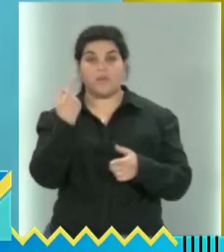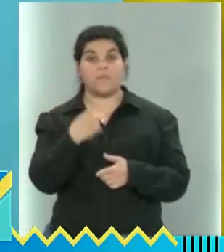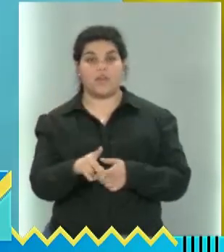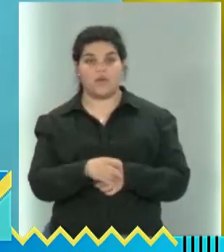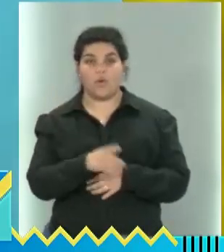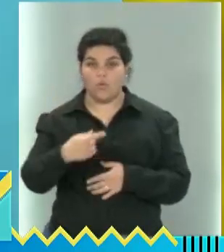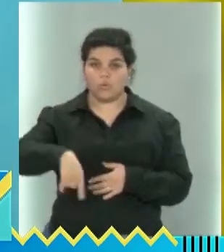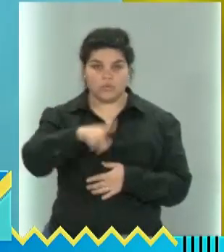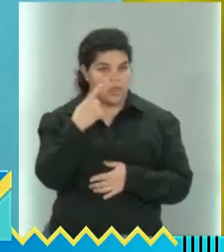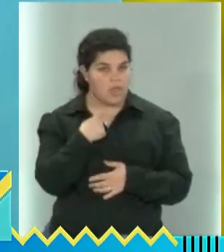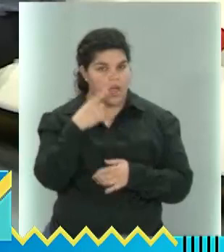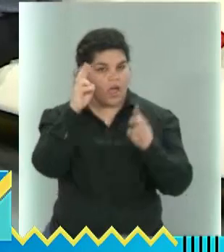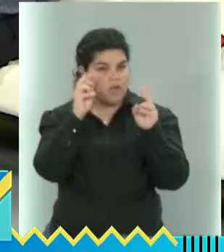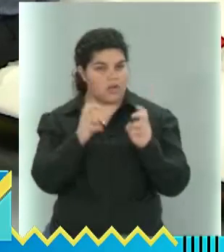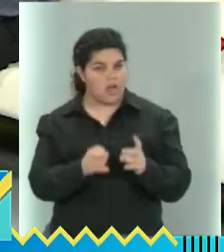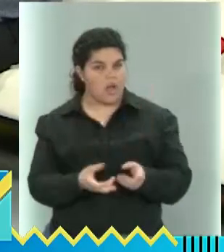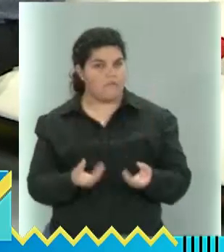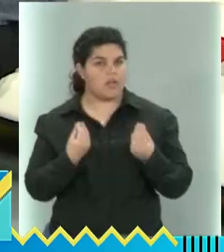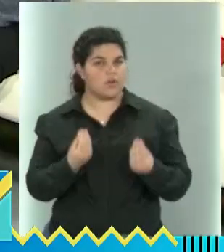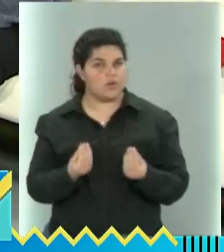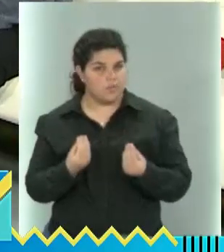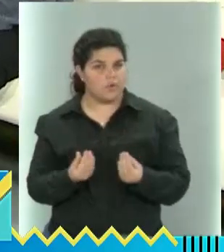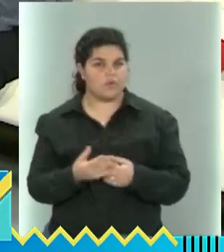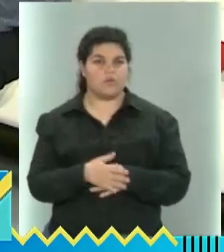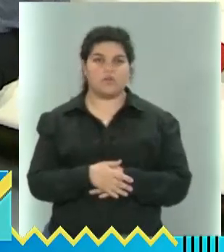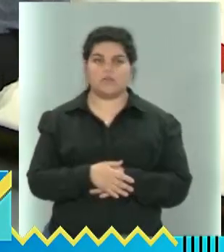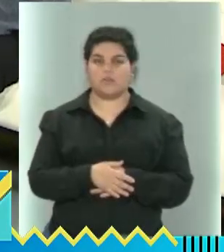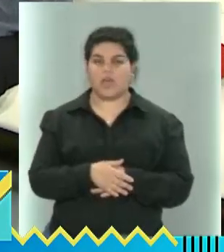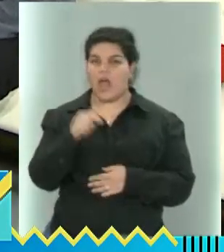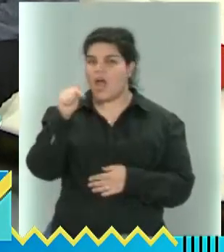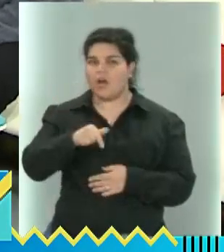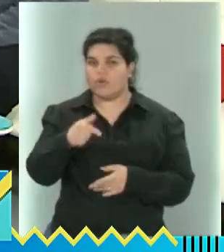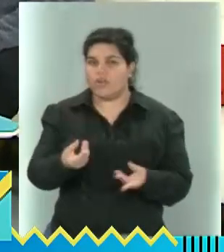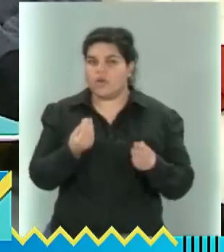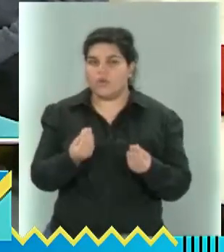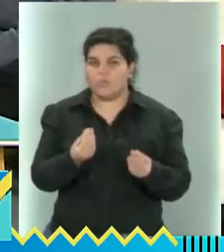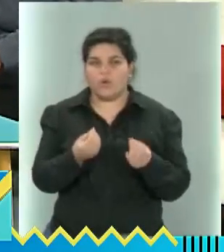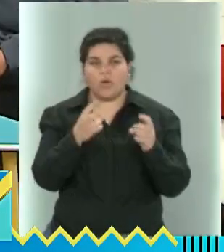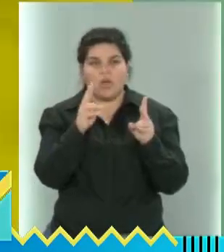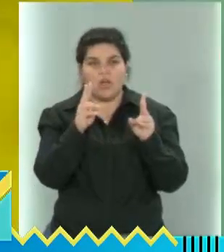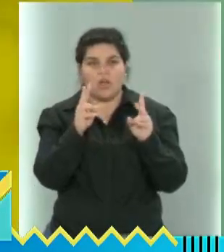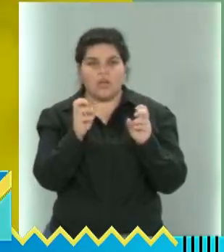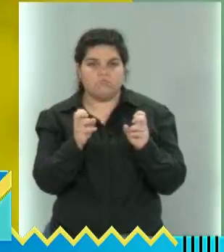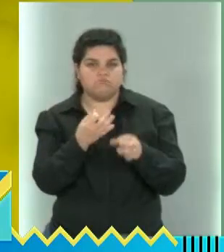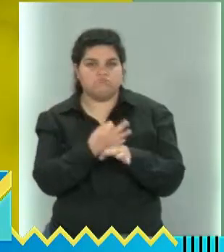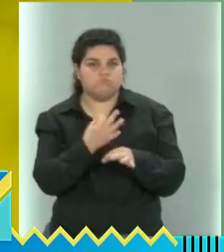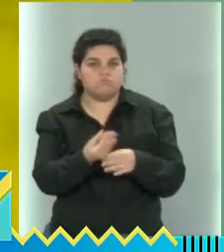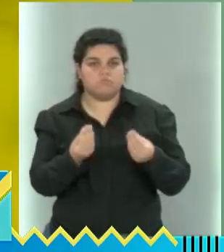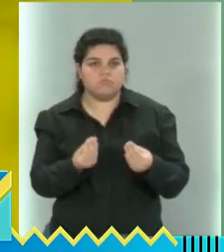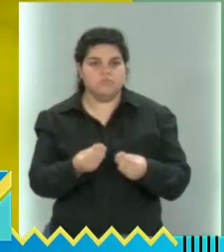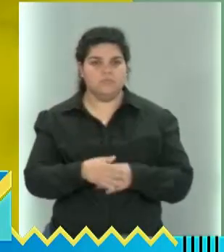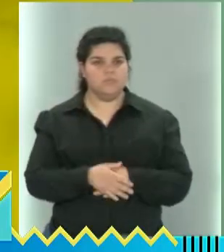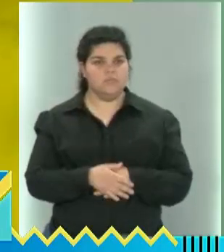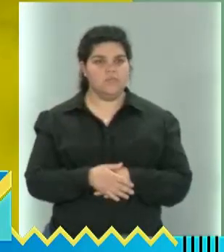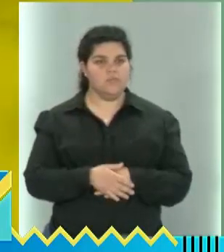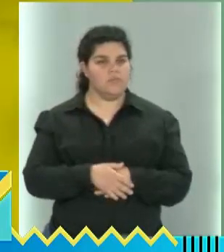hacer una radiografía de la educación pública hoy. Si te animás, Jorge, a definirla. Sí, cómo no. Creo que